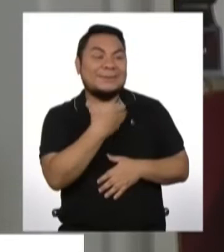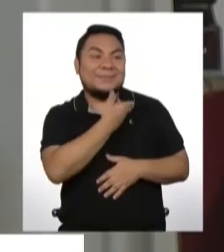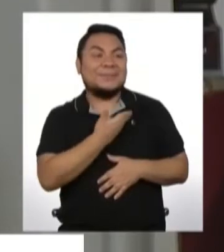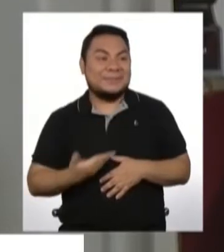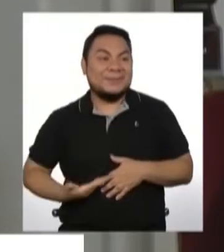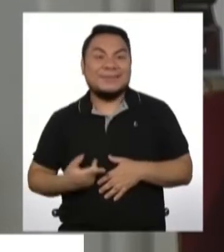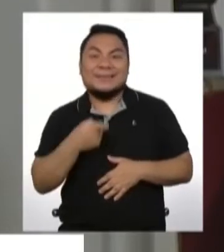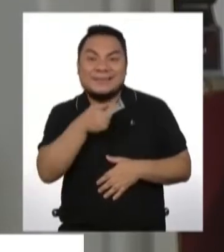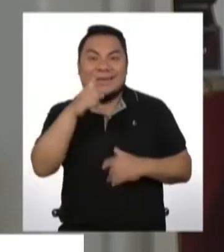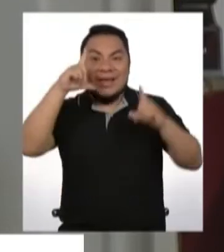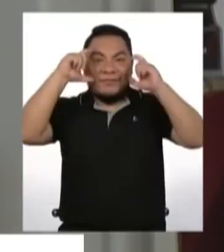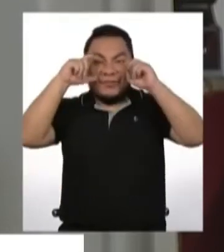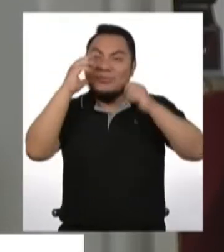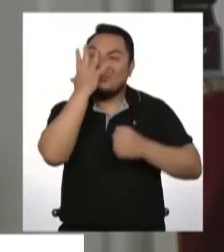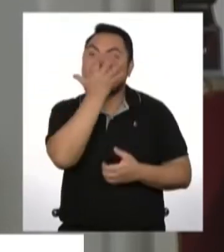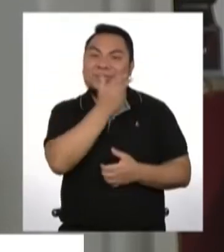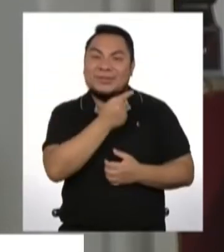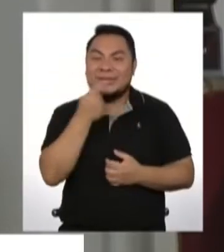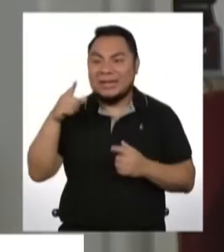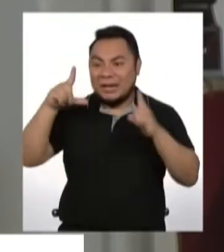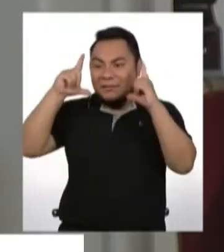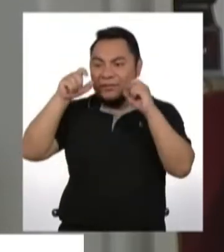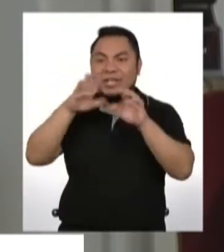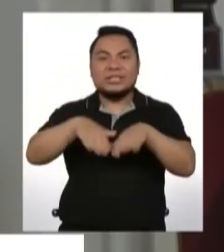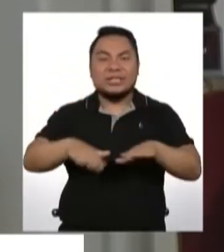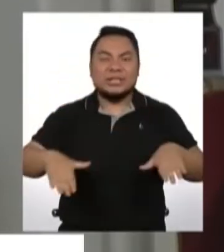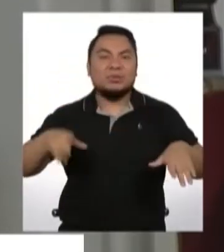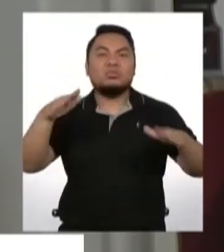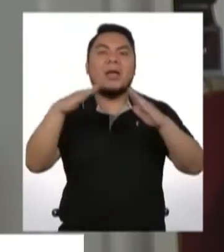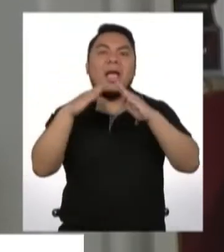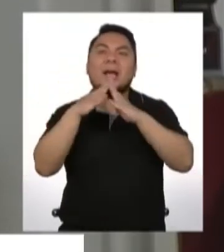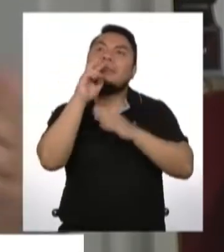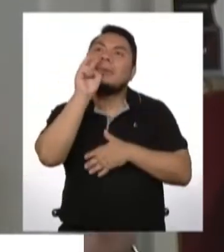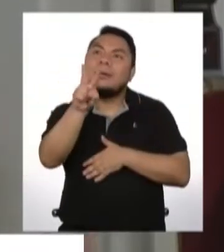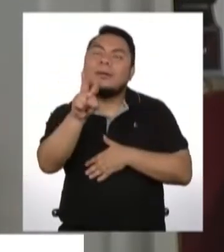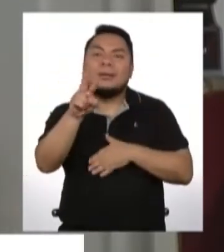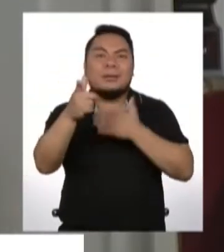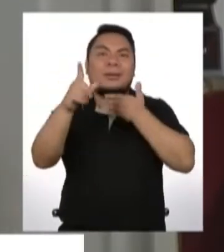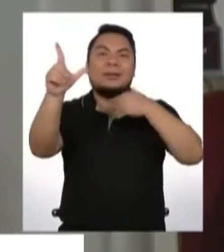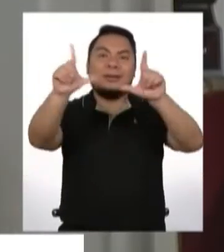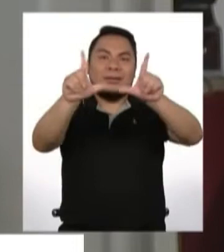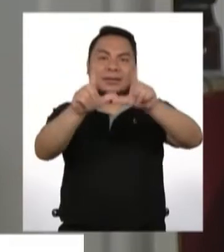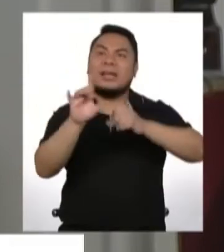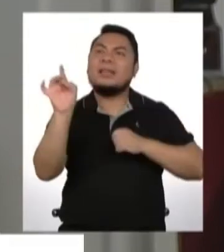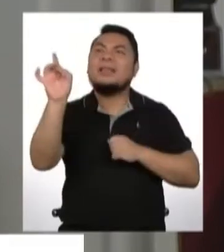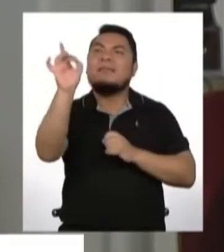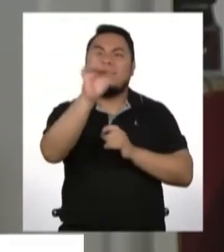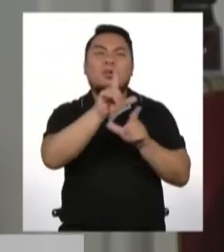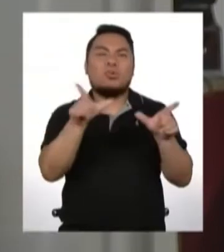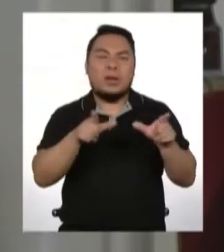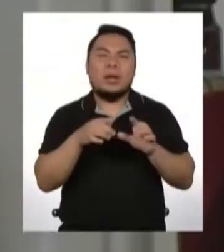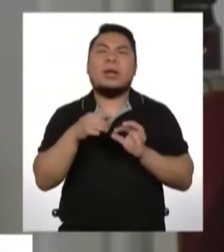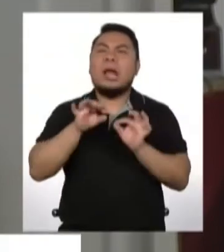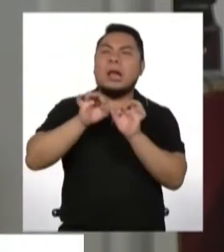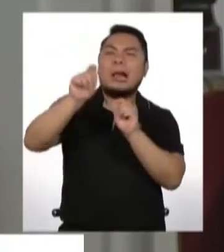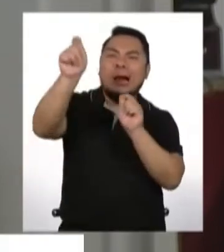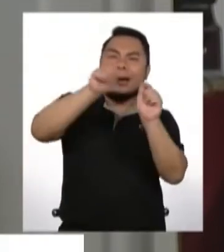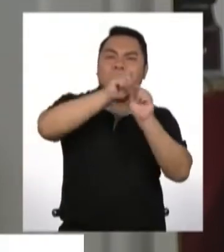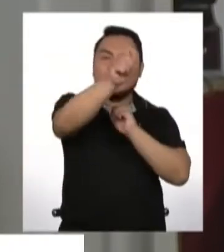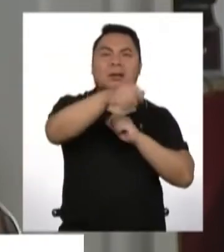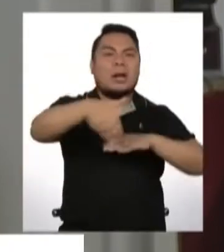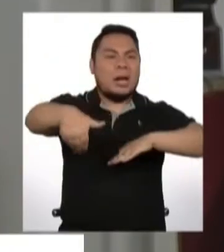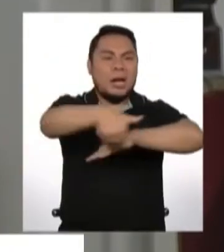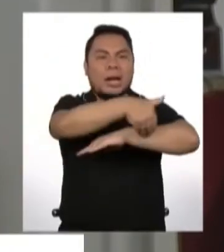muy bonitas, ¿no?, de niños, de niñas, en diferentes ámbitos del país, en ámbitos rurales, en ámbitos